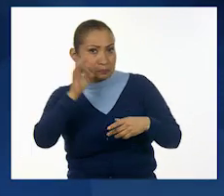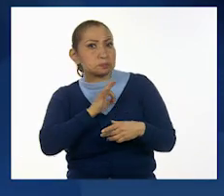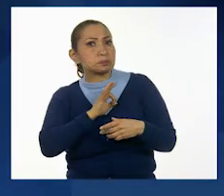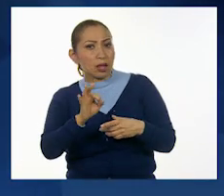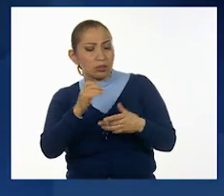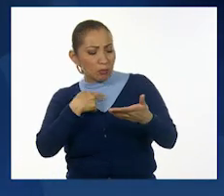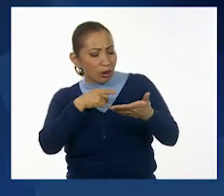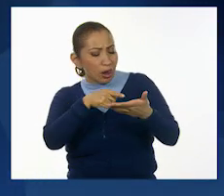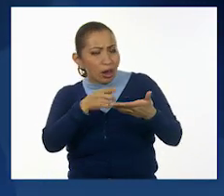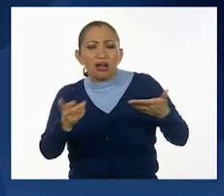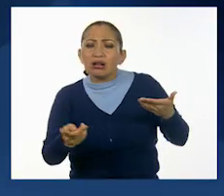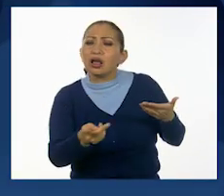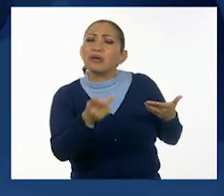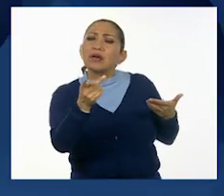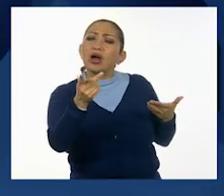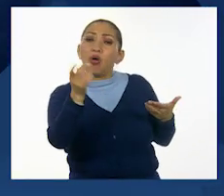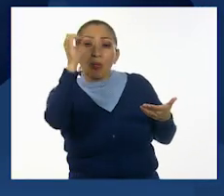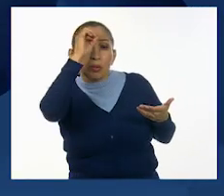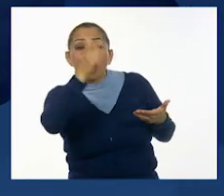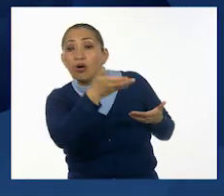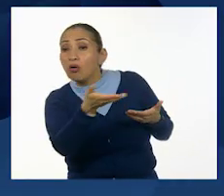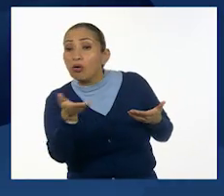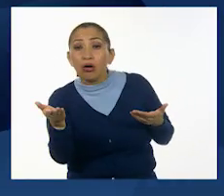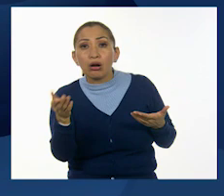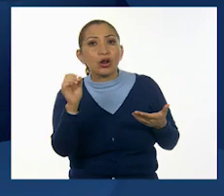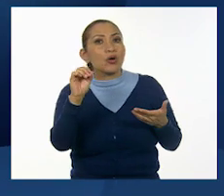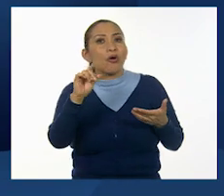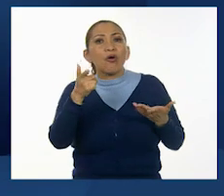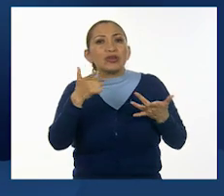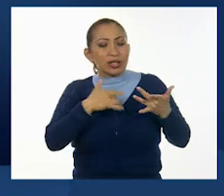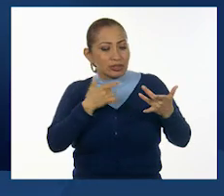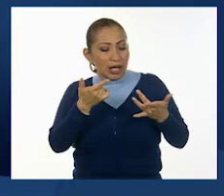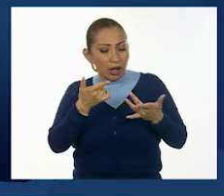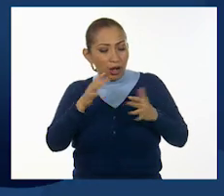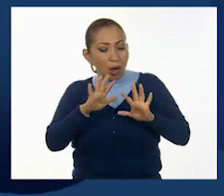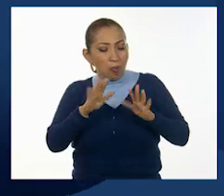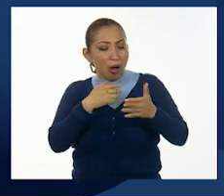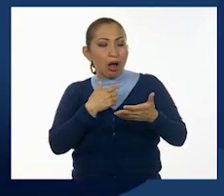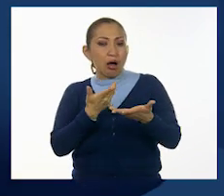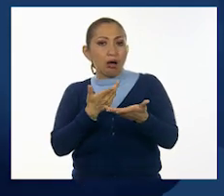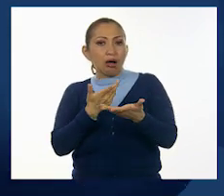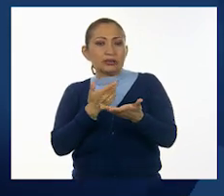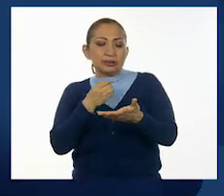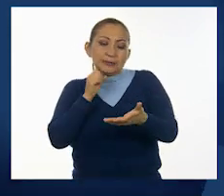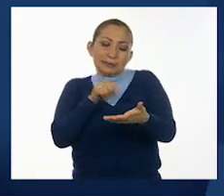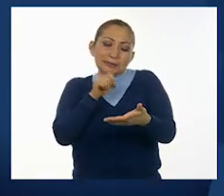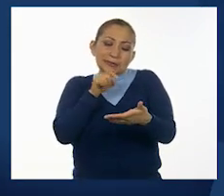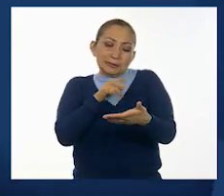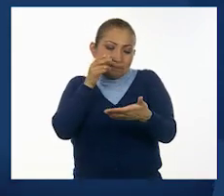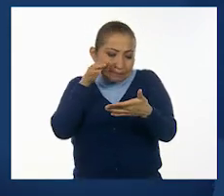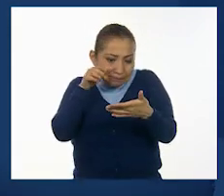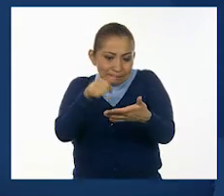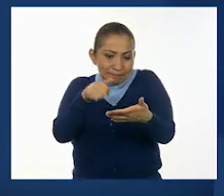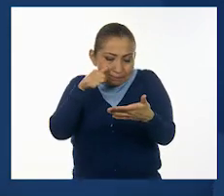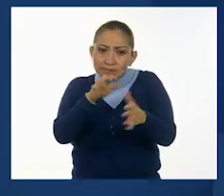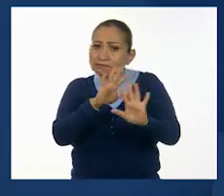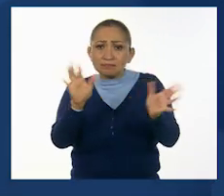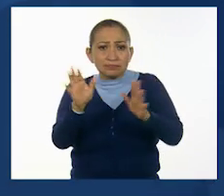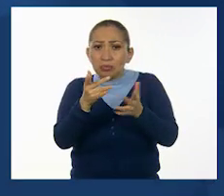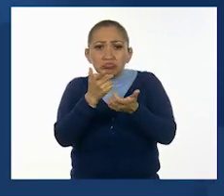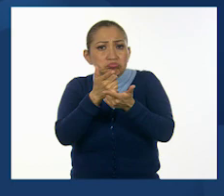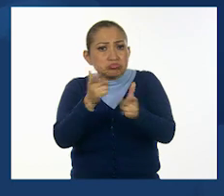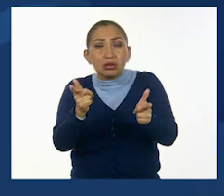Hacerle una pregunta al público, algún comentario, no sentir el texto como una camisa de fuerza. En ese sentido,